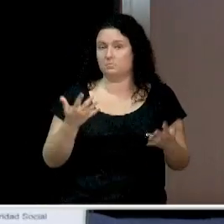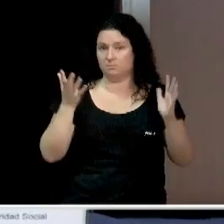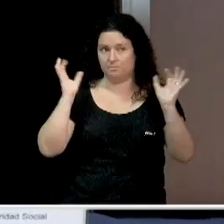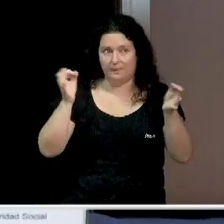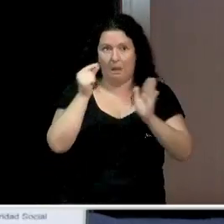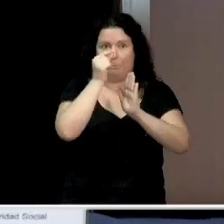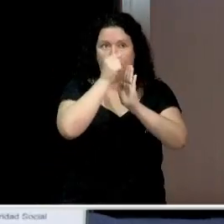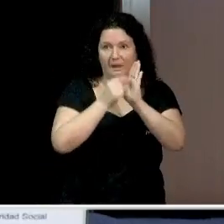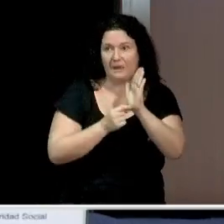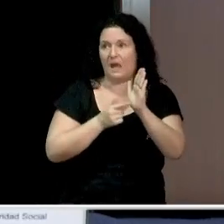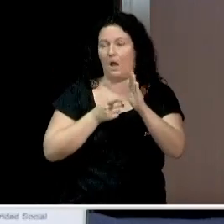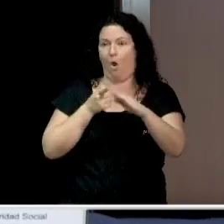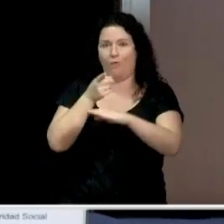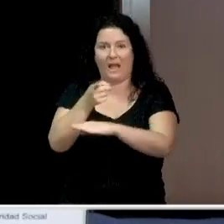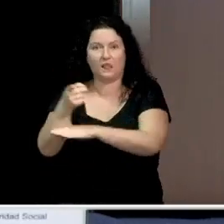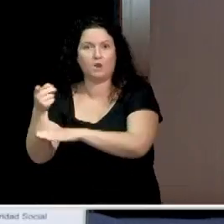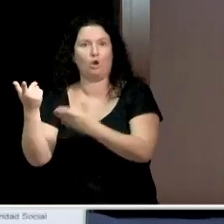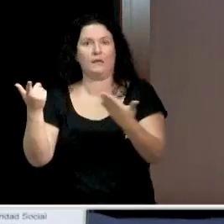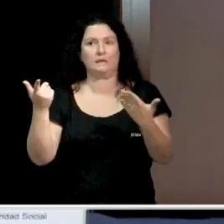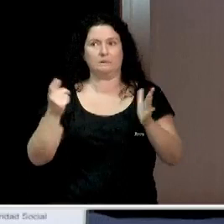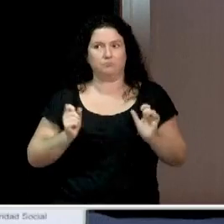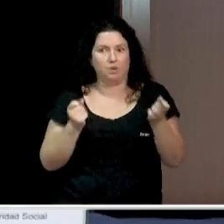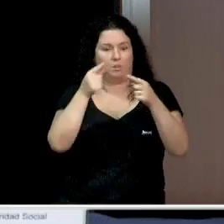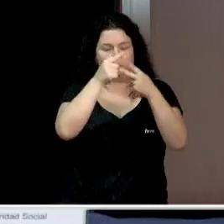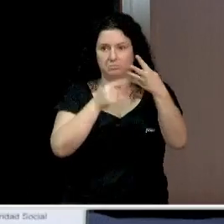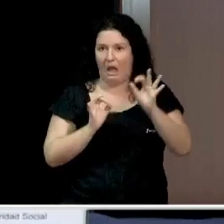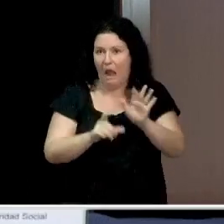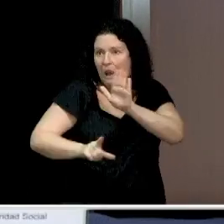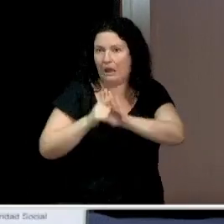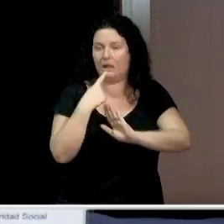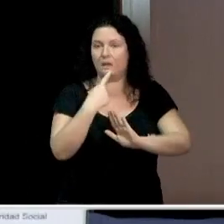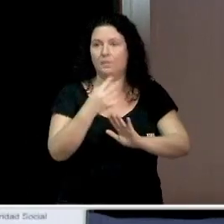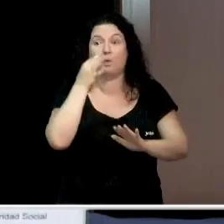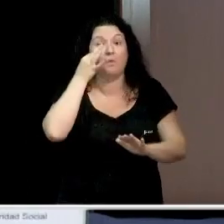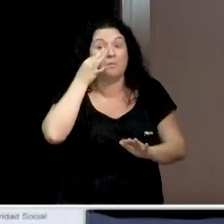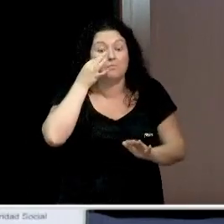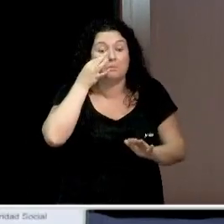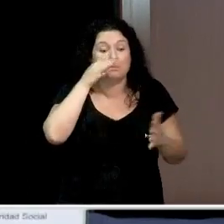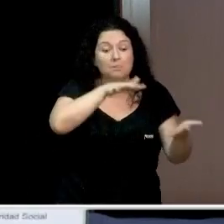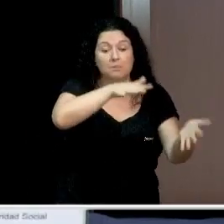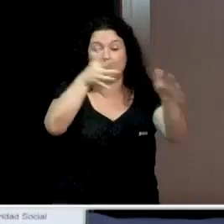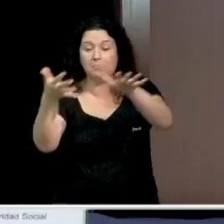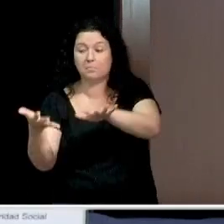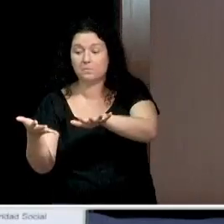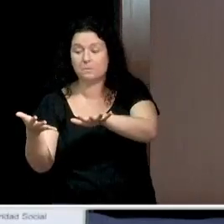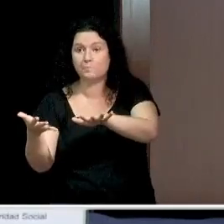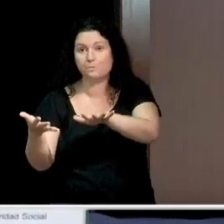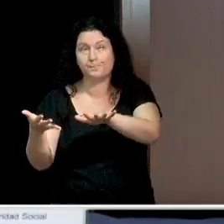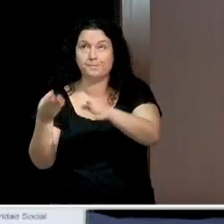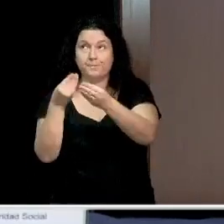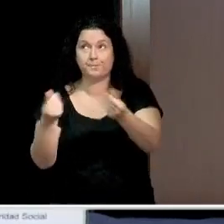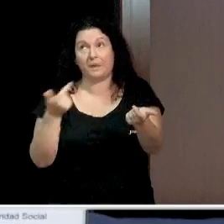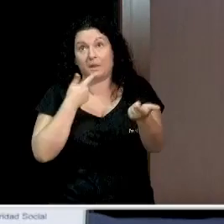de medidas y obligaciones, llama la atención que el impacto de las mismas sea, por decirlo de una manera elegante,